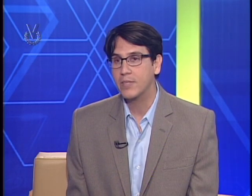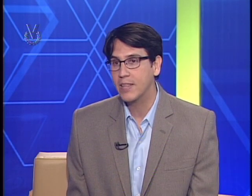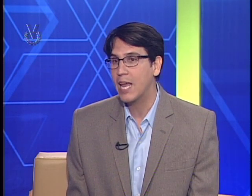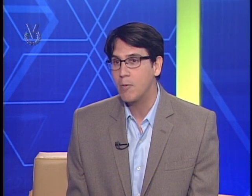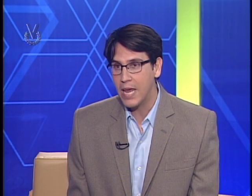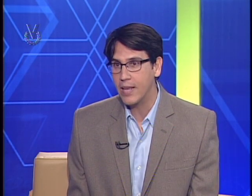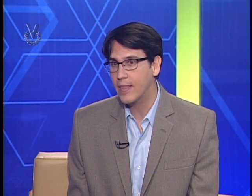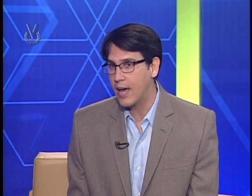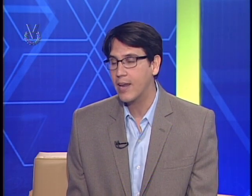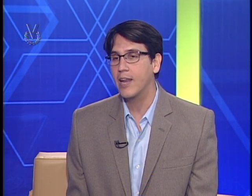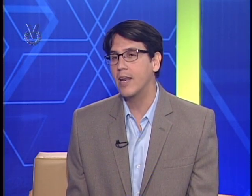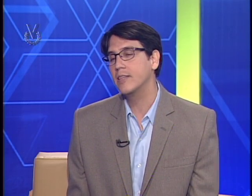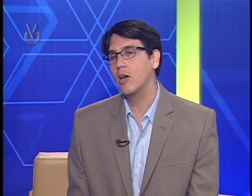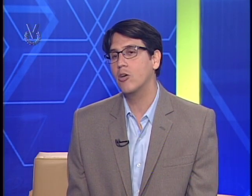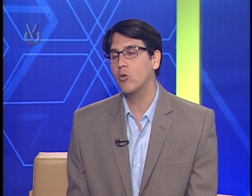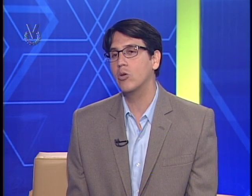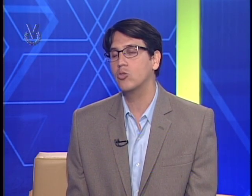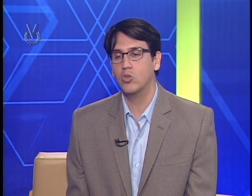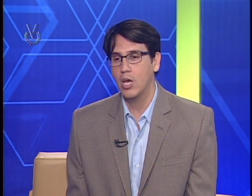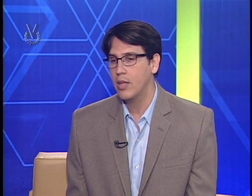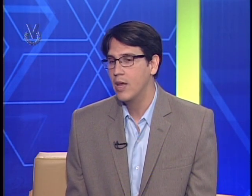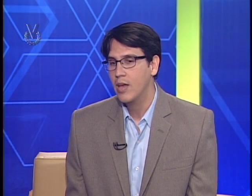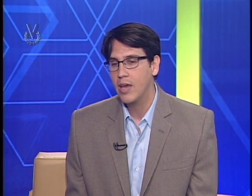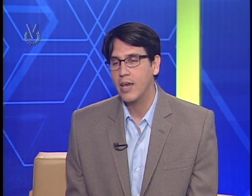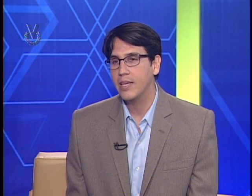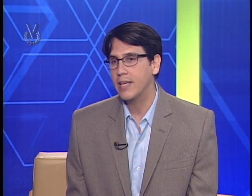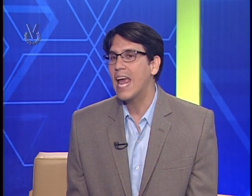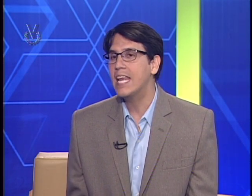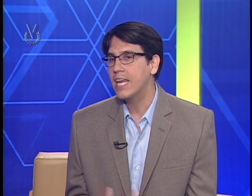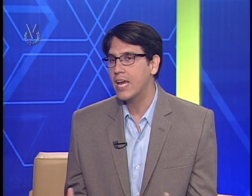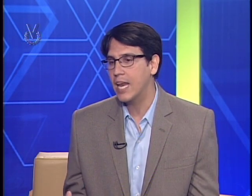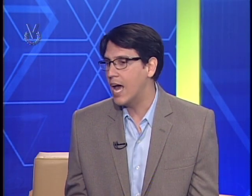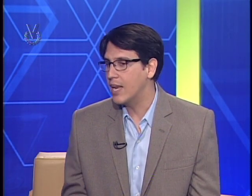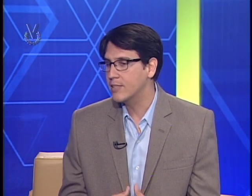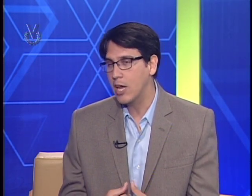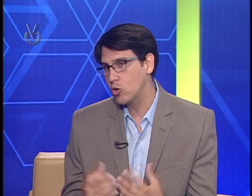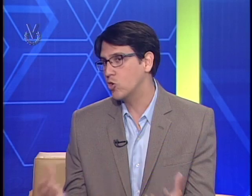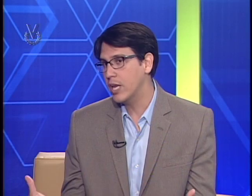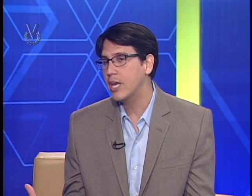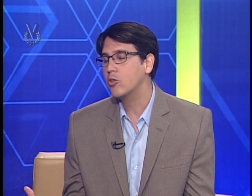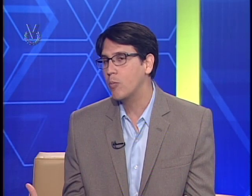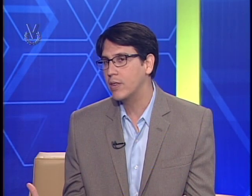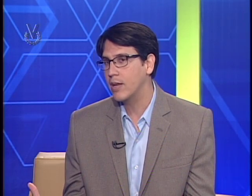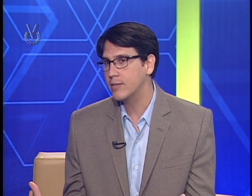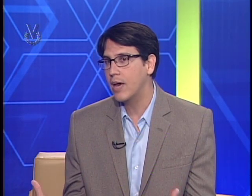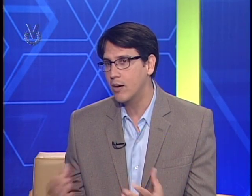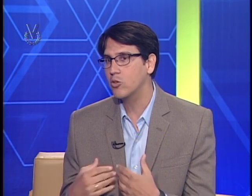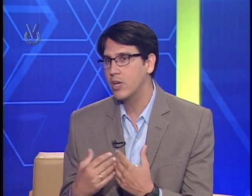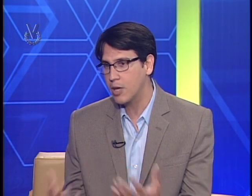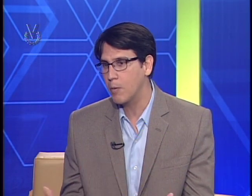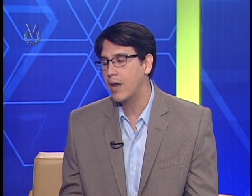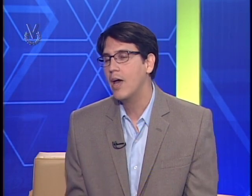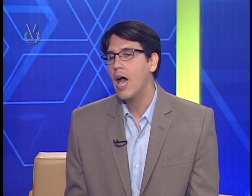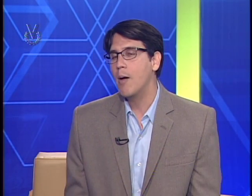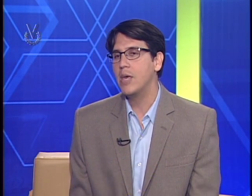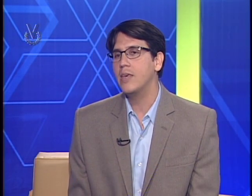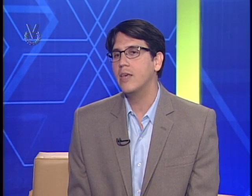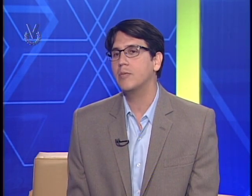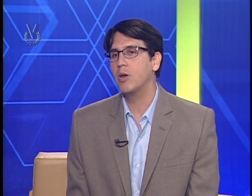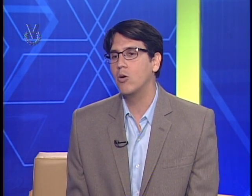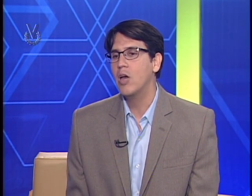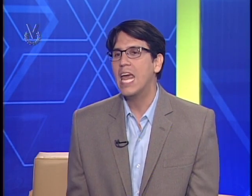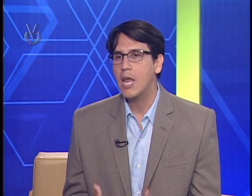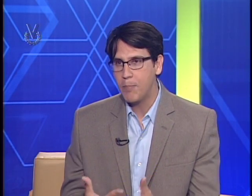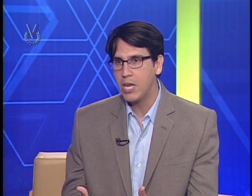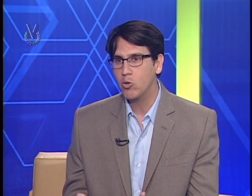puede representar el bienestar generalizado de toda una sociedad, quizás en líneas generales. Eso lo tienes que instrumentalizar, lo tienes que llevar a